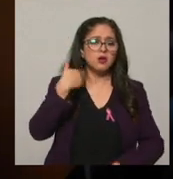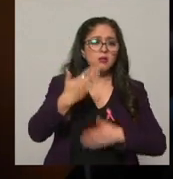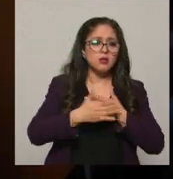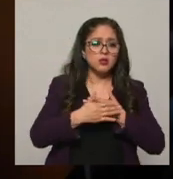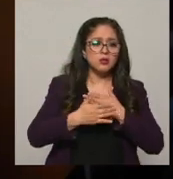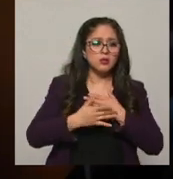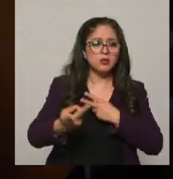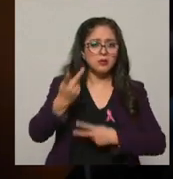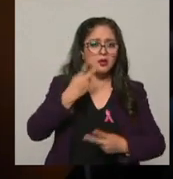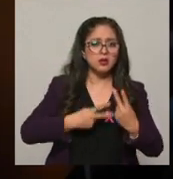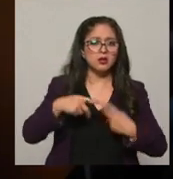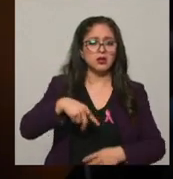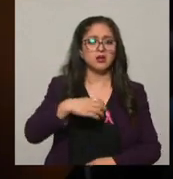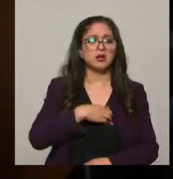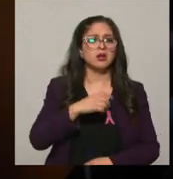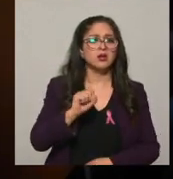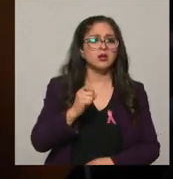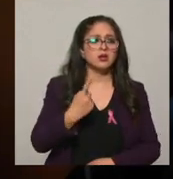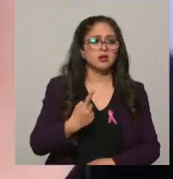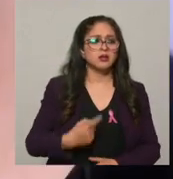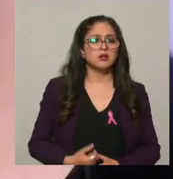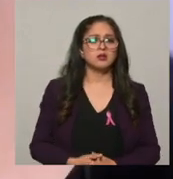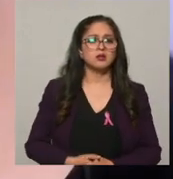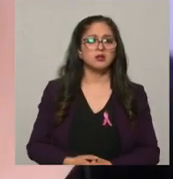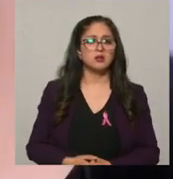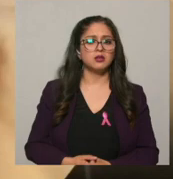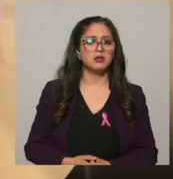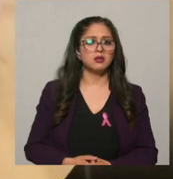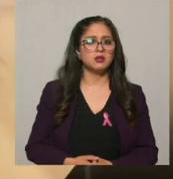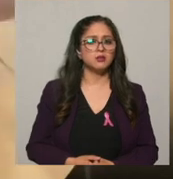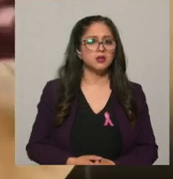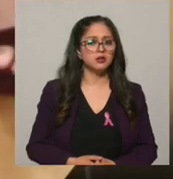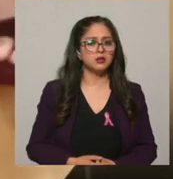nuestros estudios de Capital 21. Gloria.